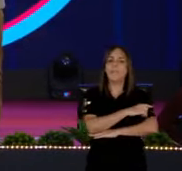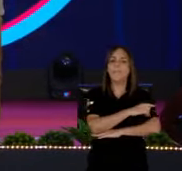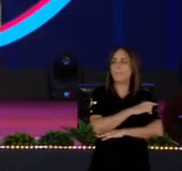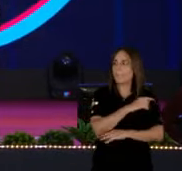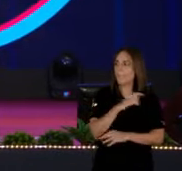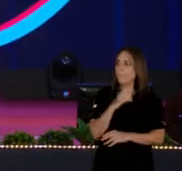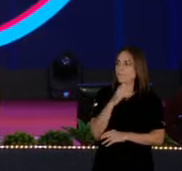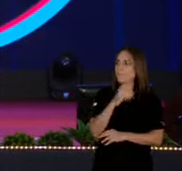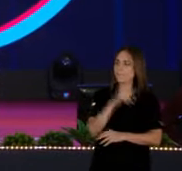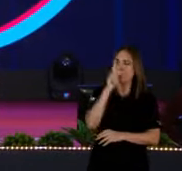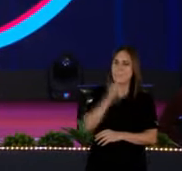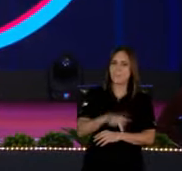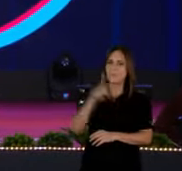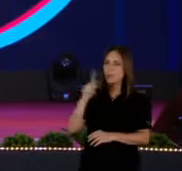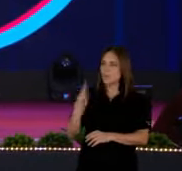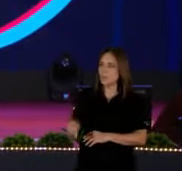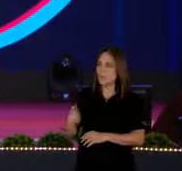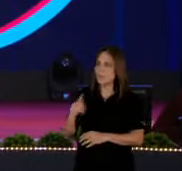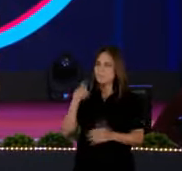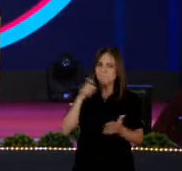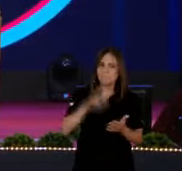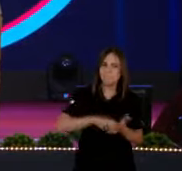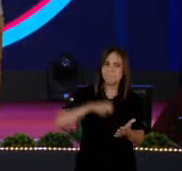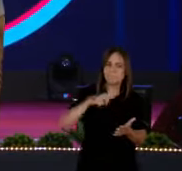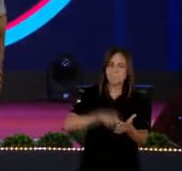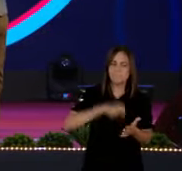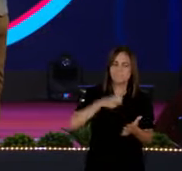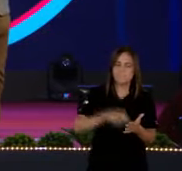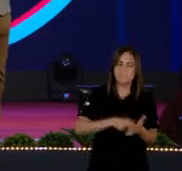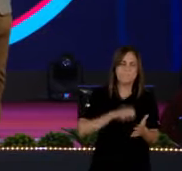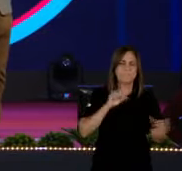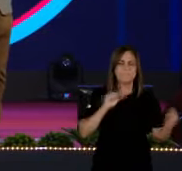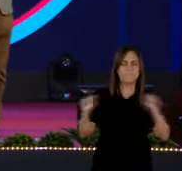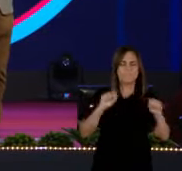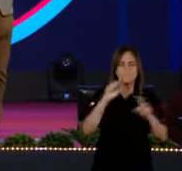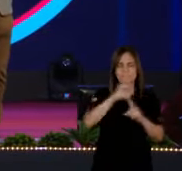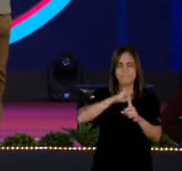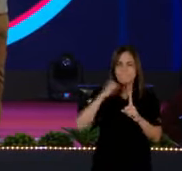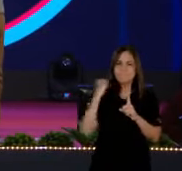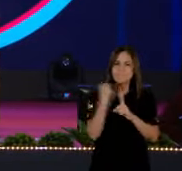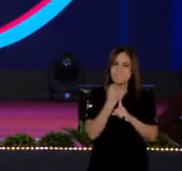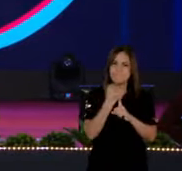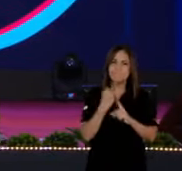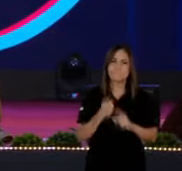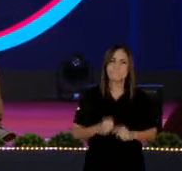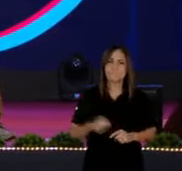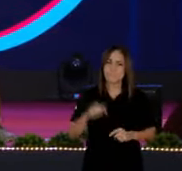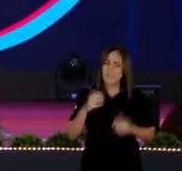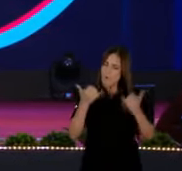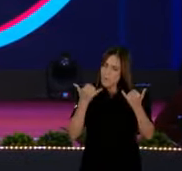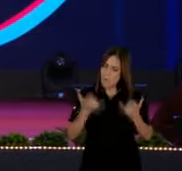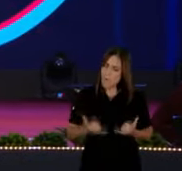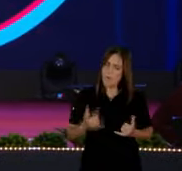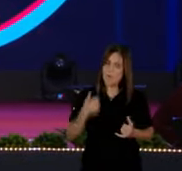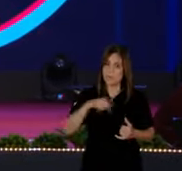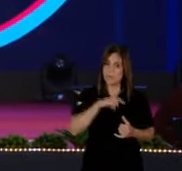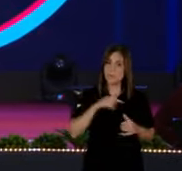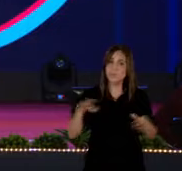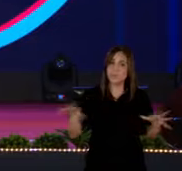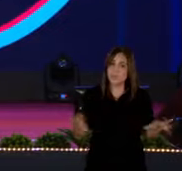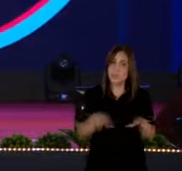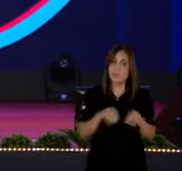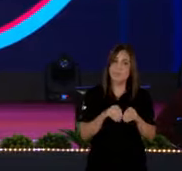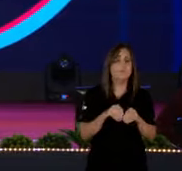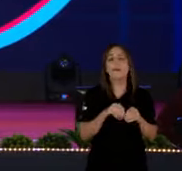la atmósfera cuando hay unidad. Así que esta mañana nos reunimos en un ambiente poderoso. Yo